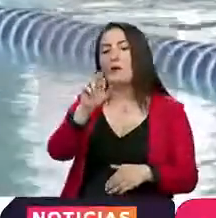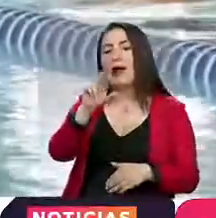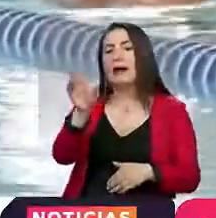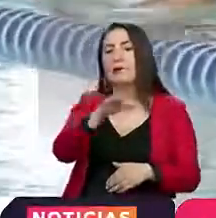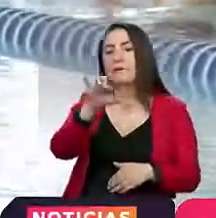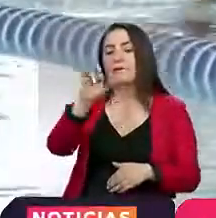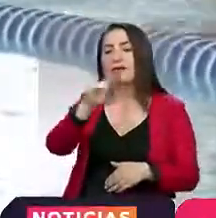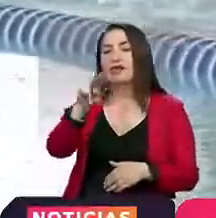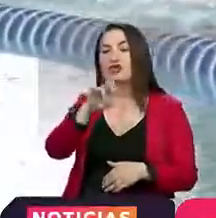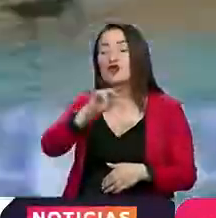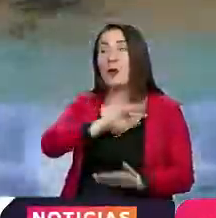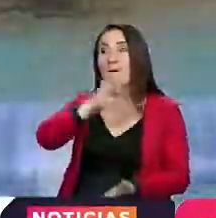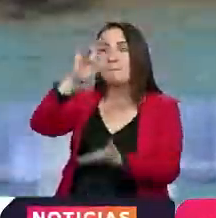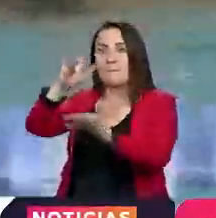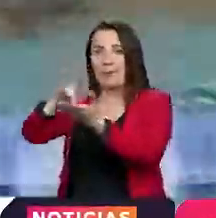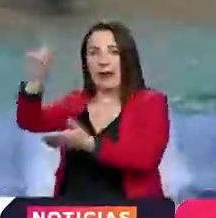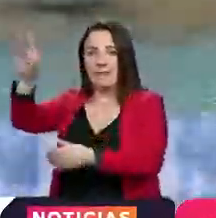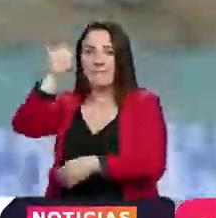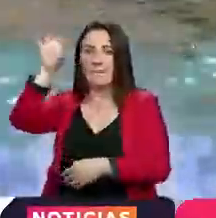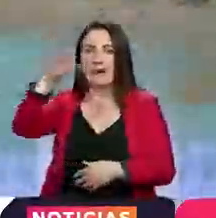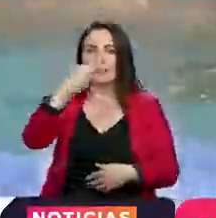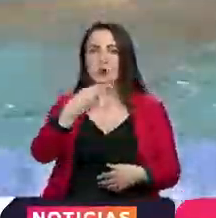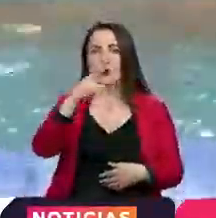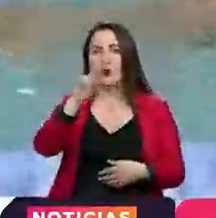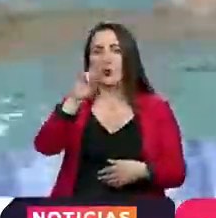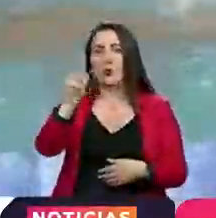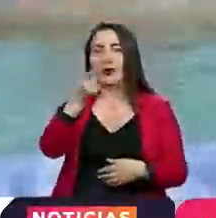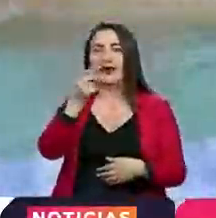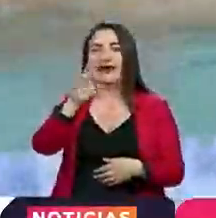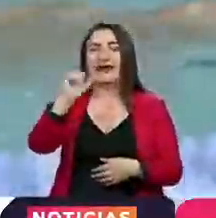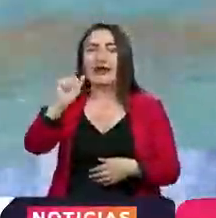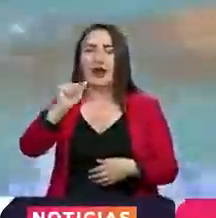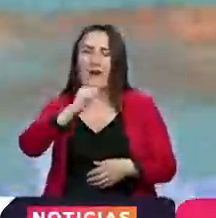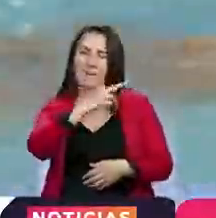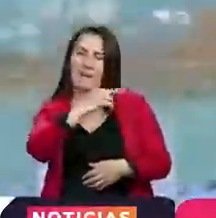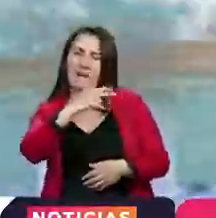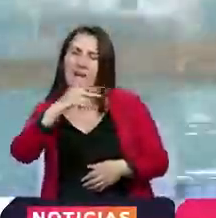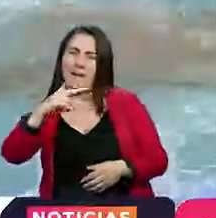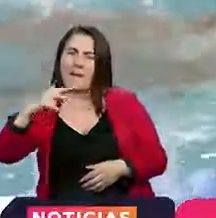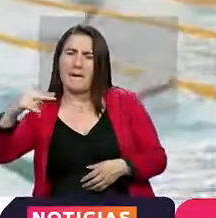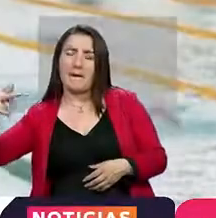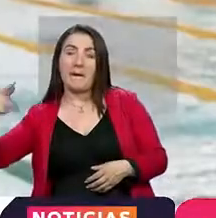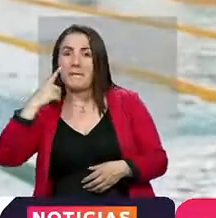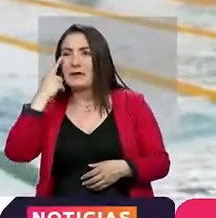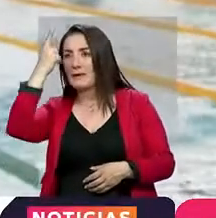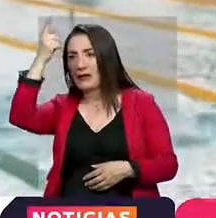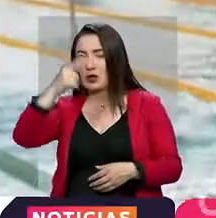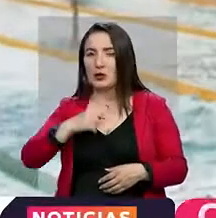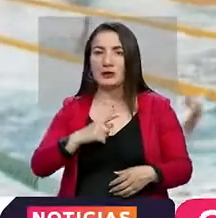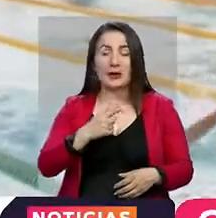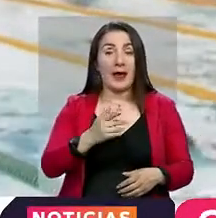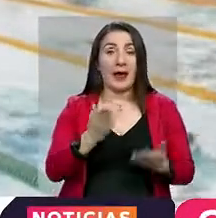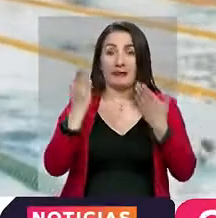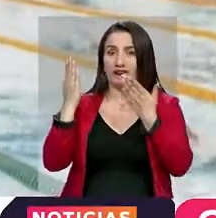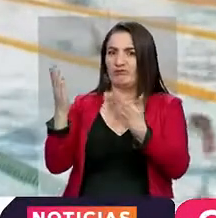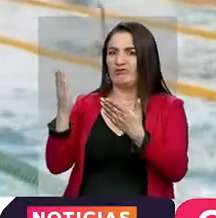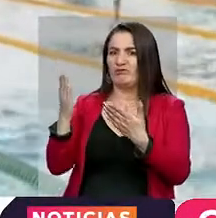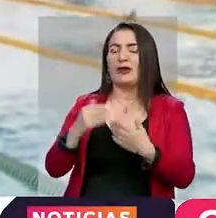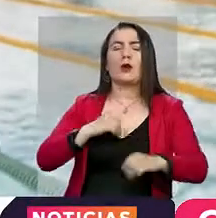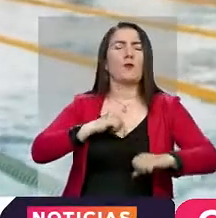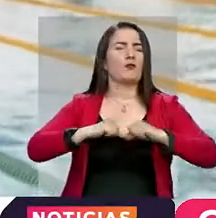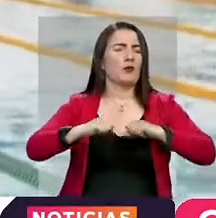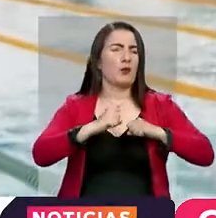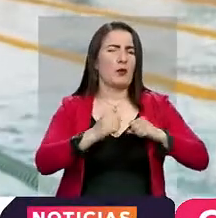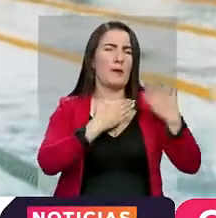en Hungría competirá en su octavo mundial en piscina larga y lo afrontará como si fuera la primera vez. Estamos muy, muy positivos, muy